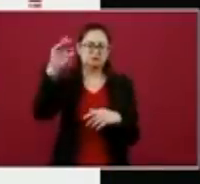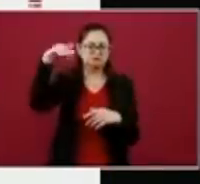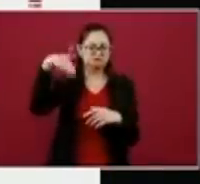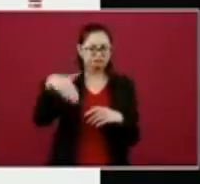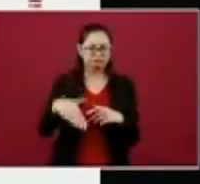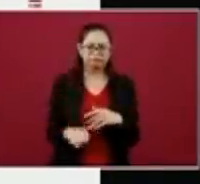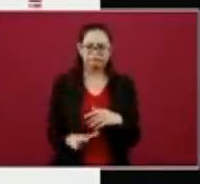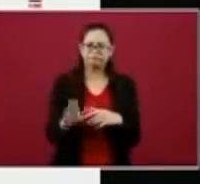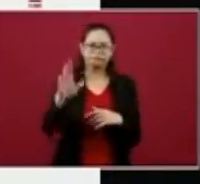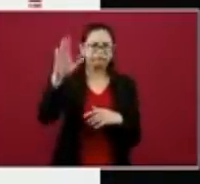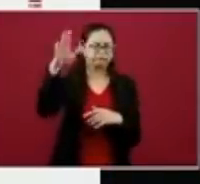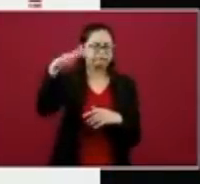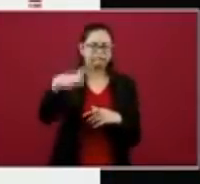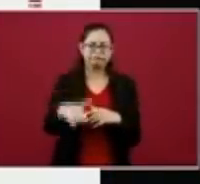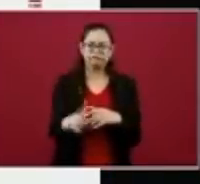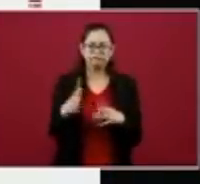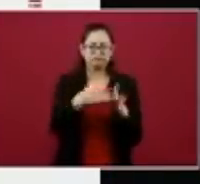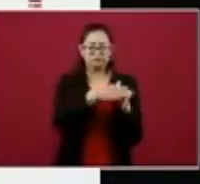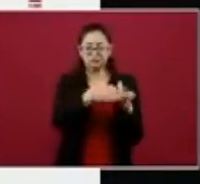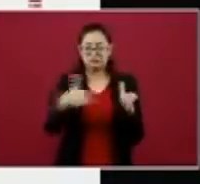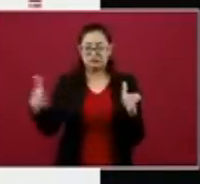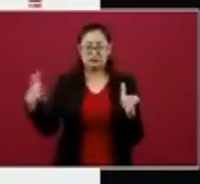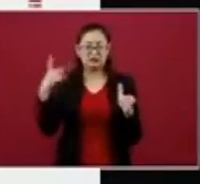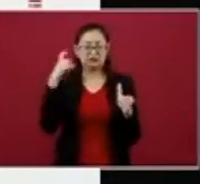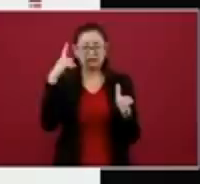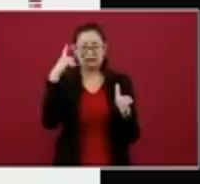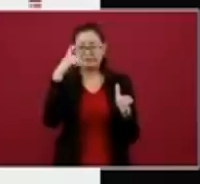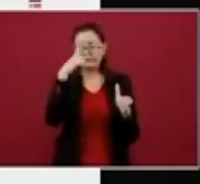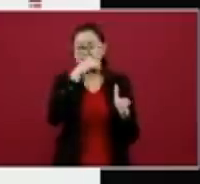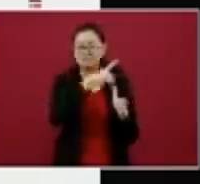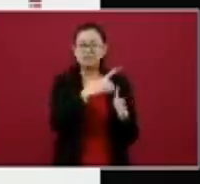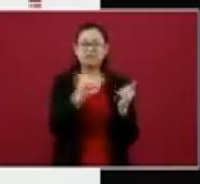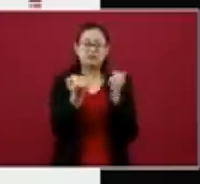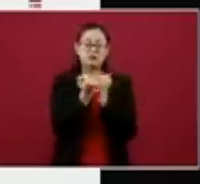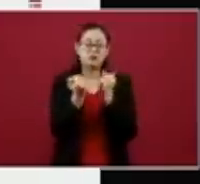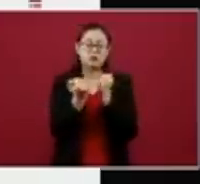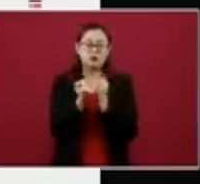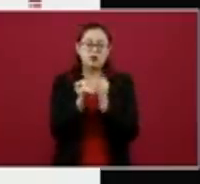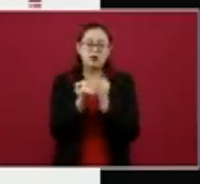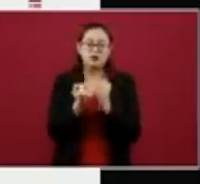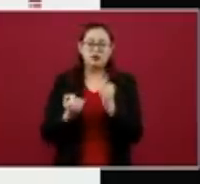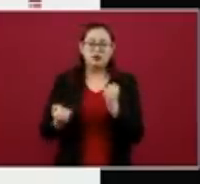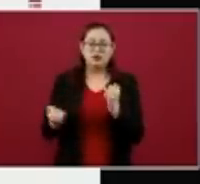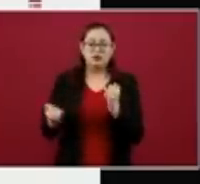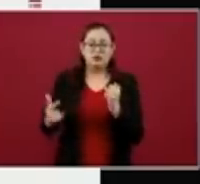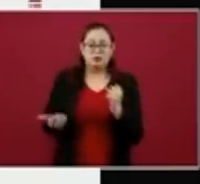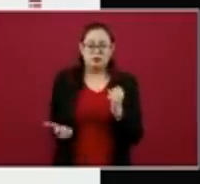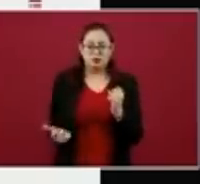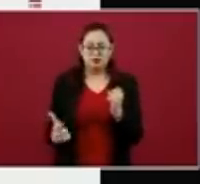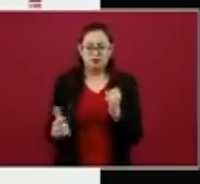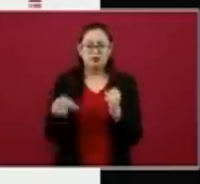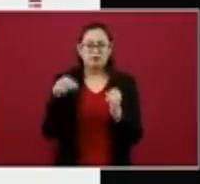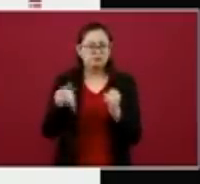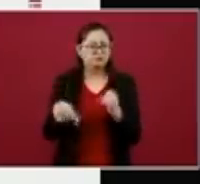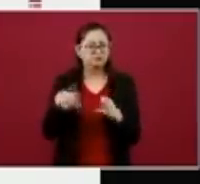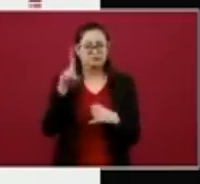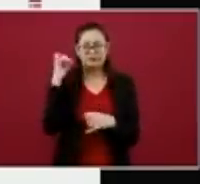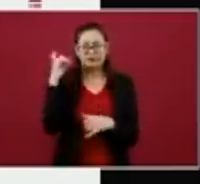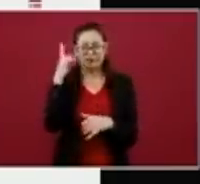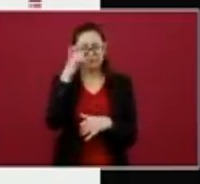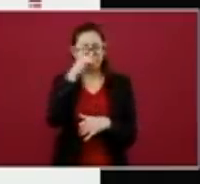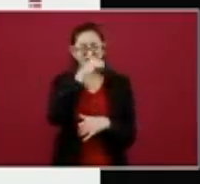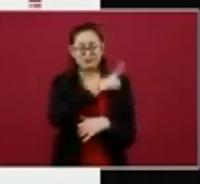Desde aquí fue la época difícil. En el caso de Guanajuato, lo mismo, esta fue la temporada crítica.